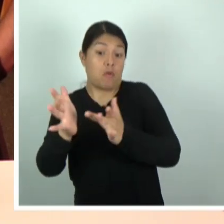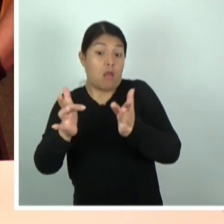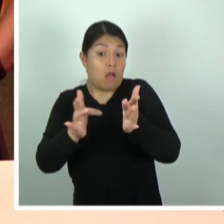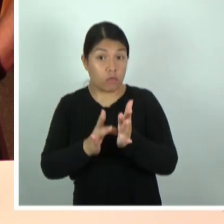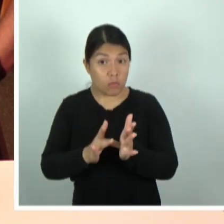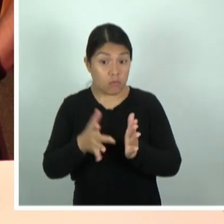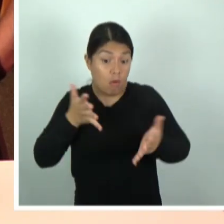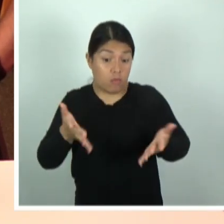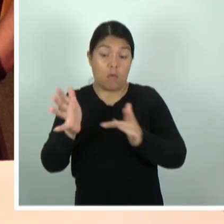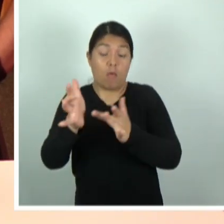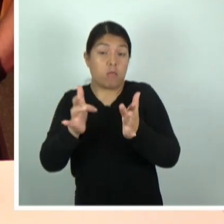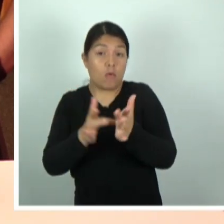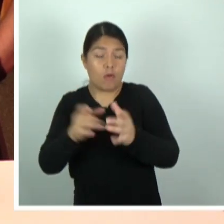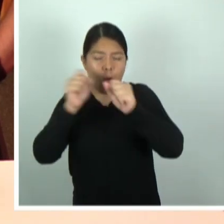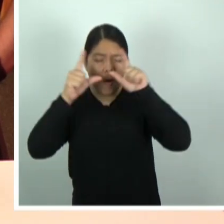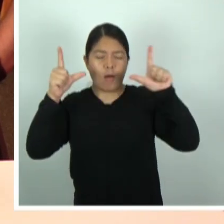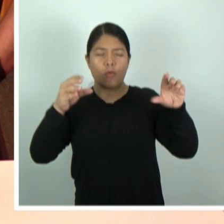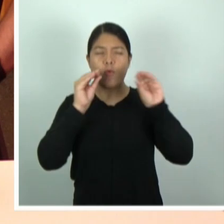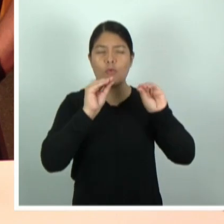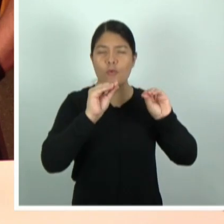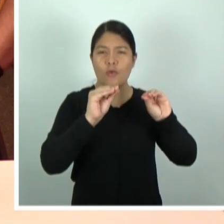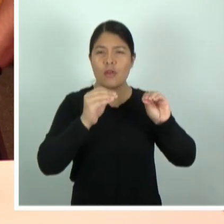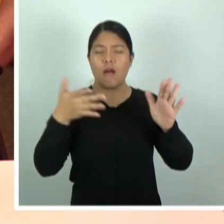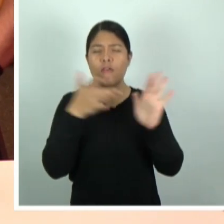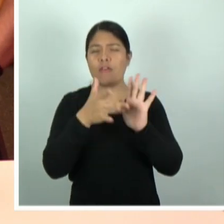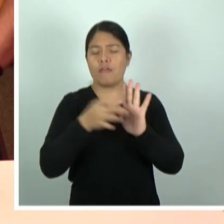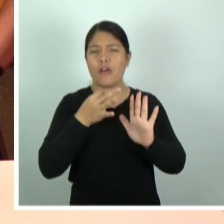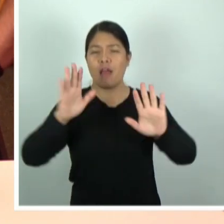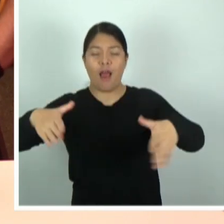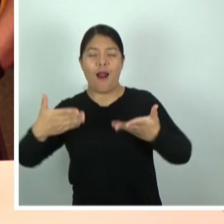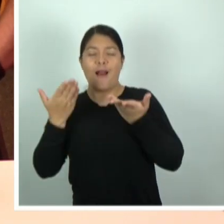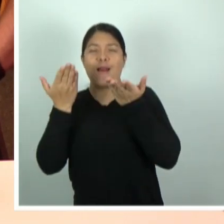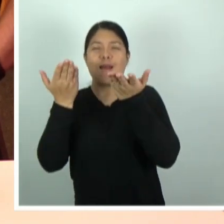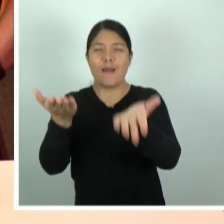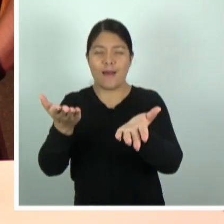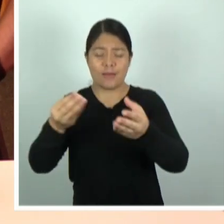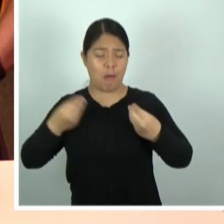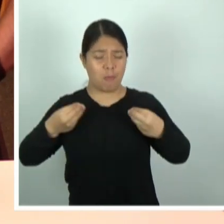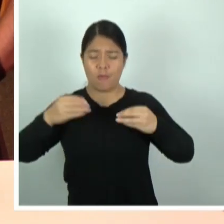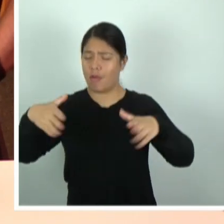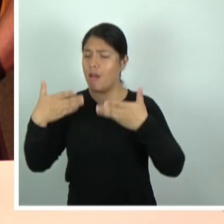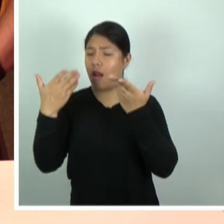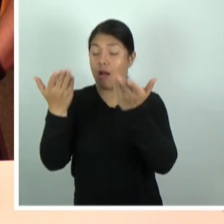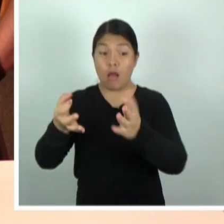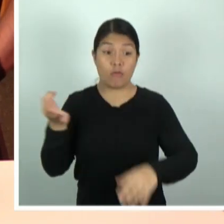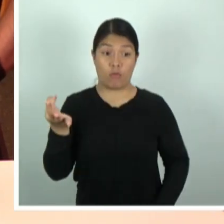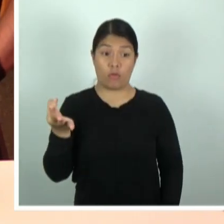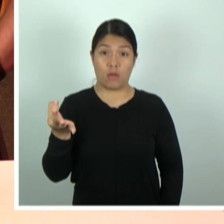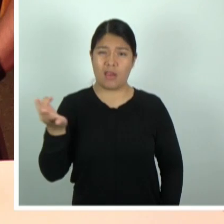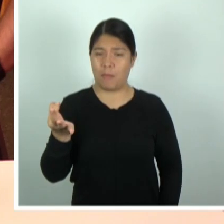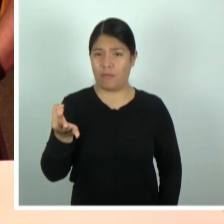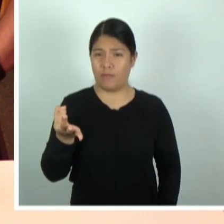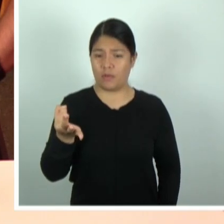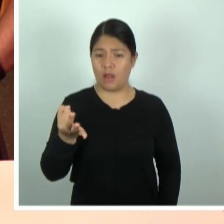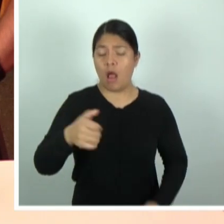la vida bajo la gracia. Por eso el bautismo es tan importante. Porque cuando una